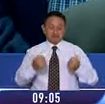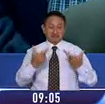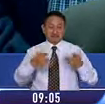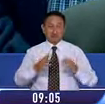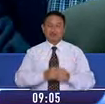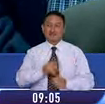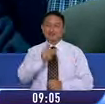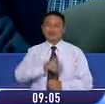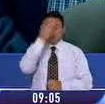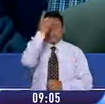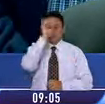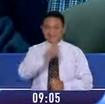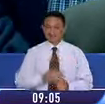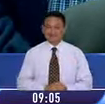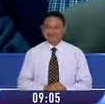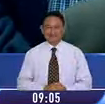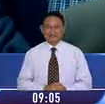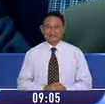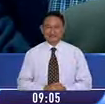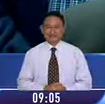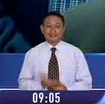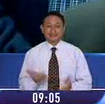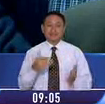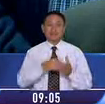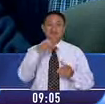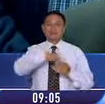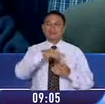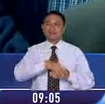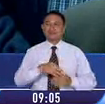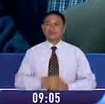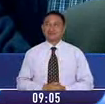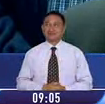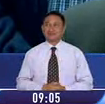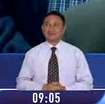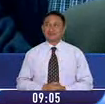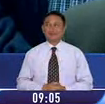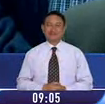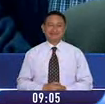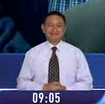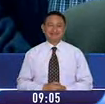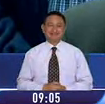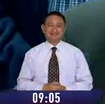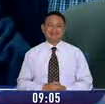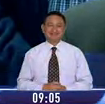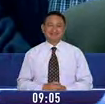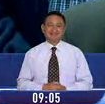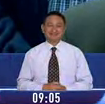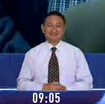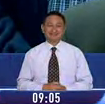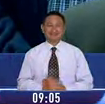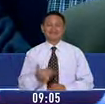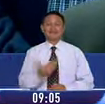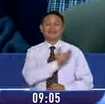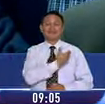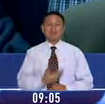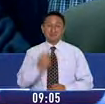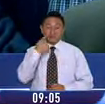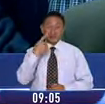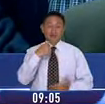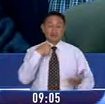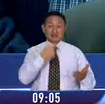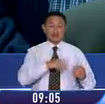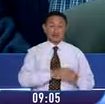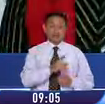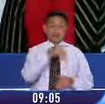pueblo ecuatoriano para que nos elija o no nos elija. Pero lo que sí estoy consciente, que el actual mandatario, por más que lo ponga, no